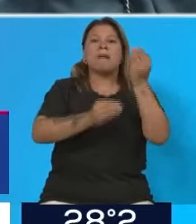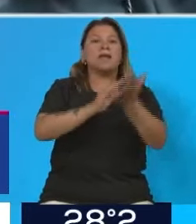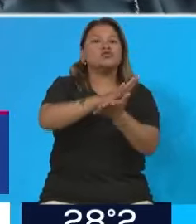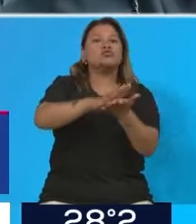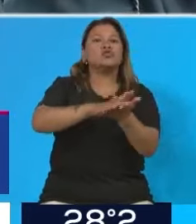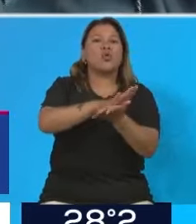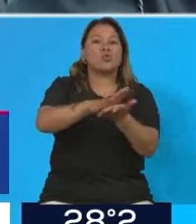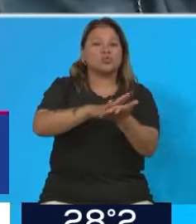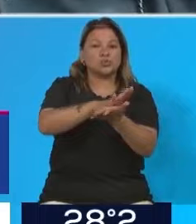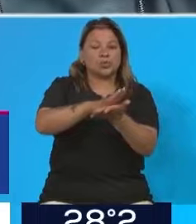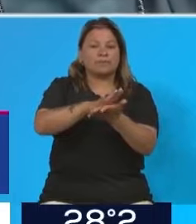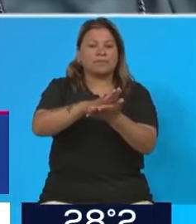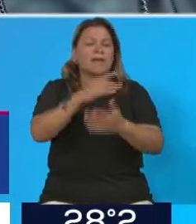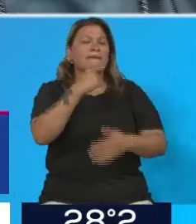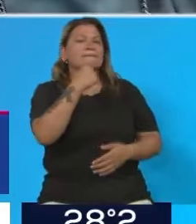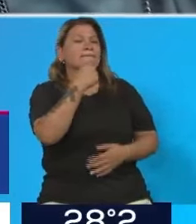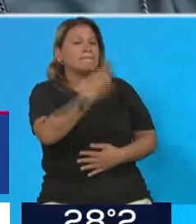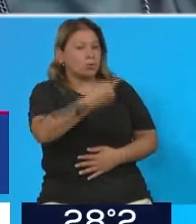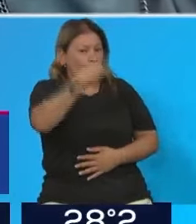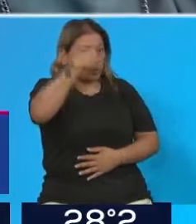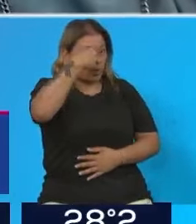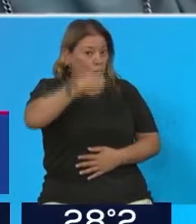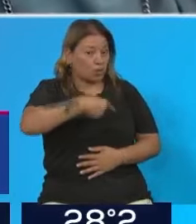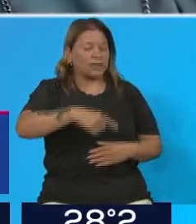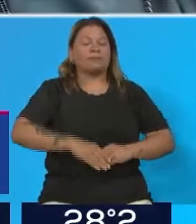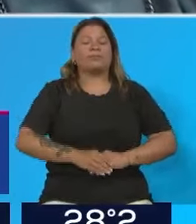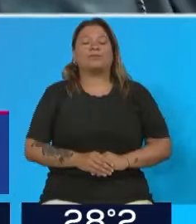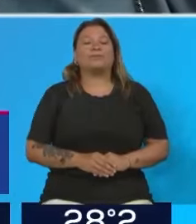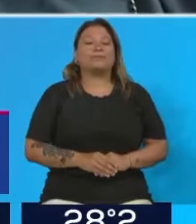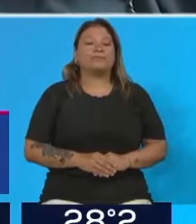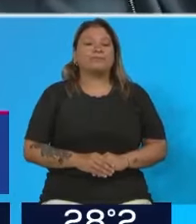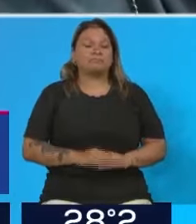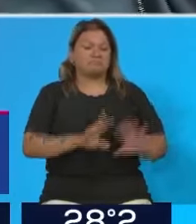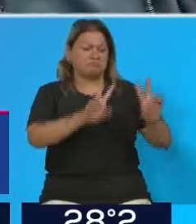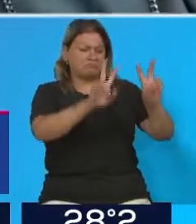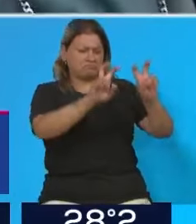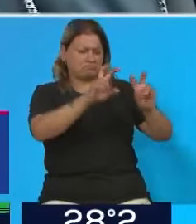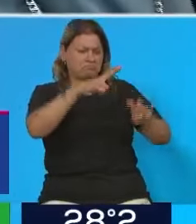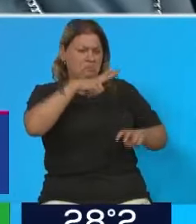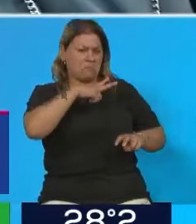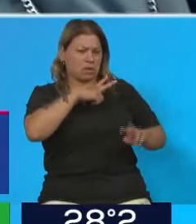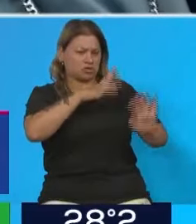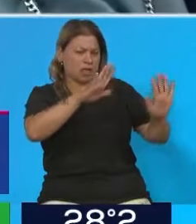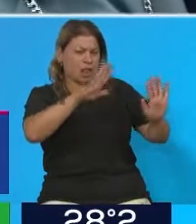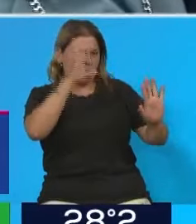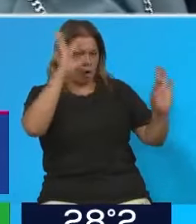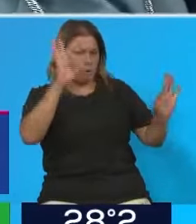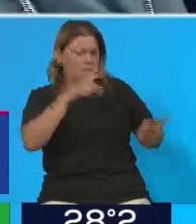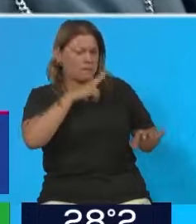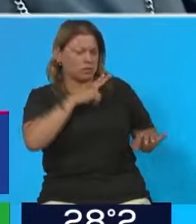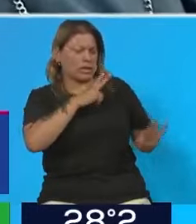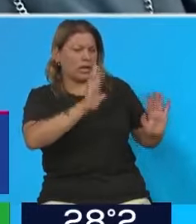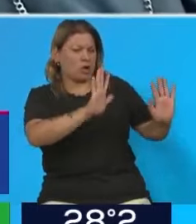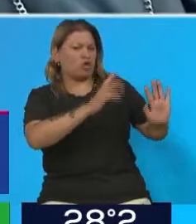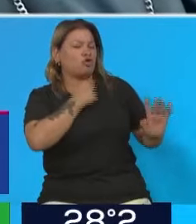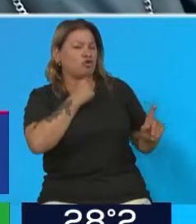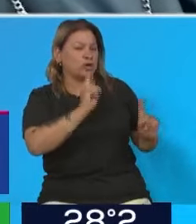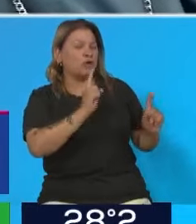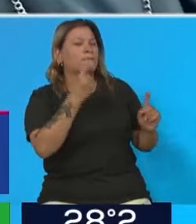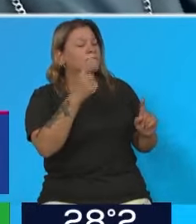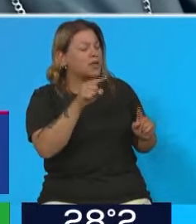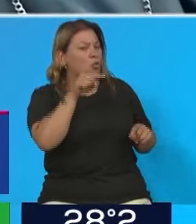especificidad la última pregunta Colombo y sin llevarlo un terreno personal no es mi intención pero usted ha